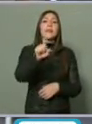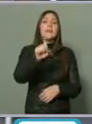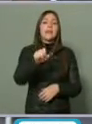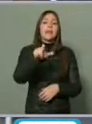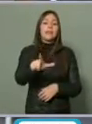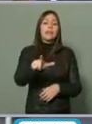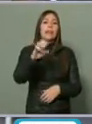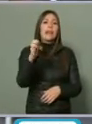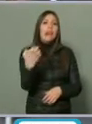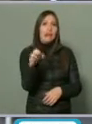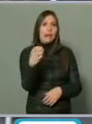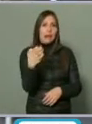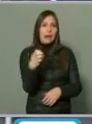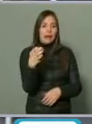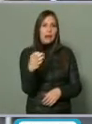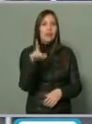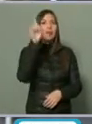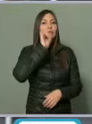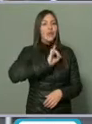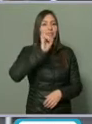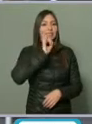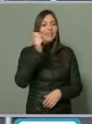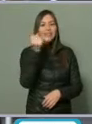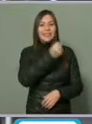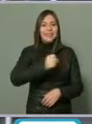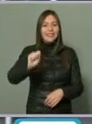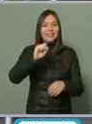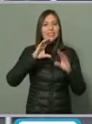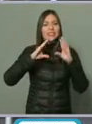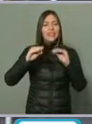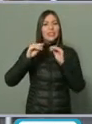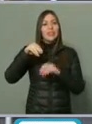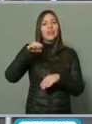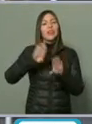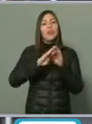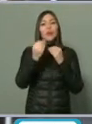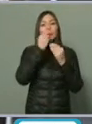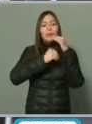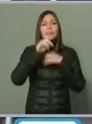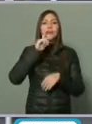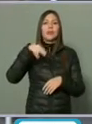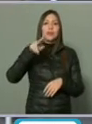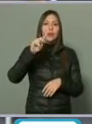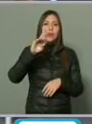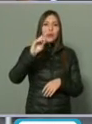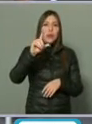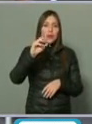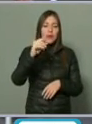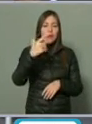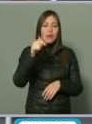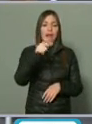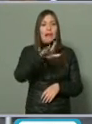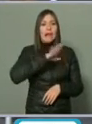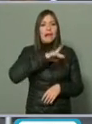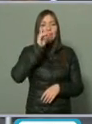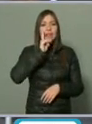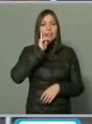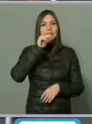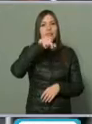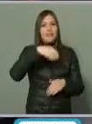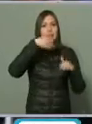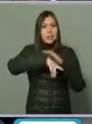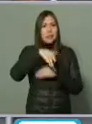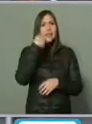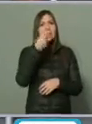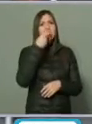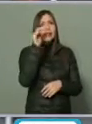de enero. ¿Pero qué crees? Nuestra nutrióloga Alicia Ramírez Huerta está en el estudio. ¿Te gustaría preguntarle algo? Sí, claro que sí,